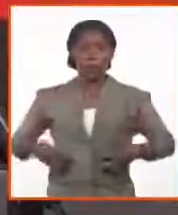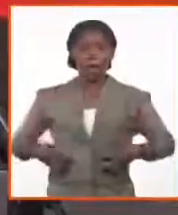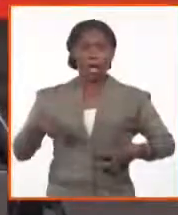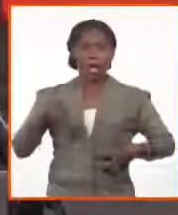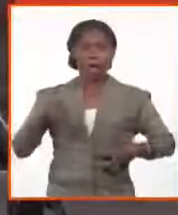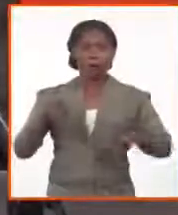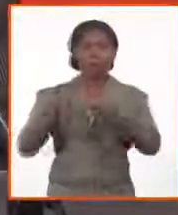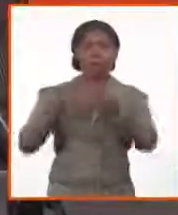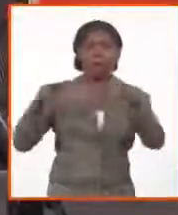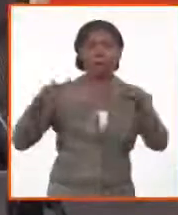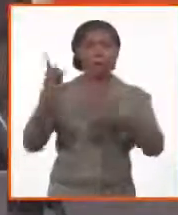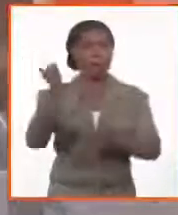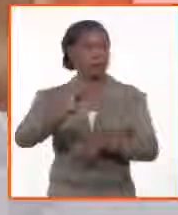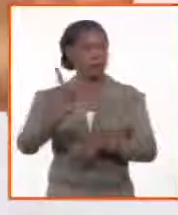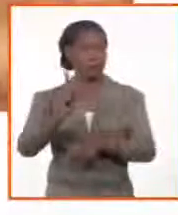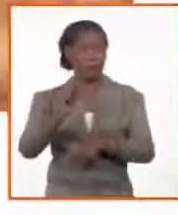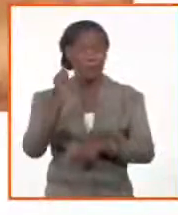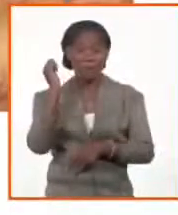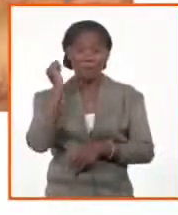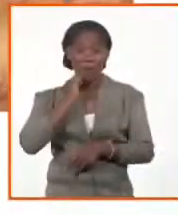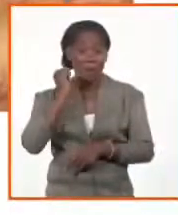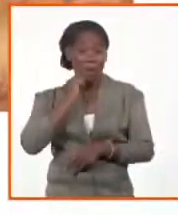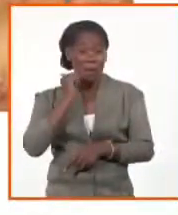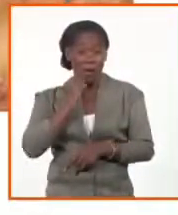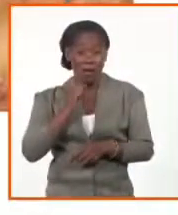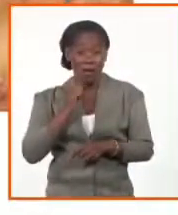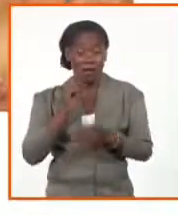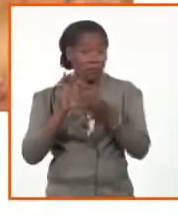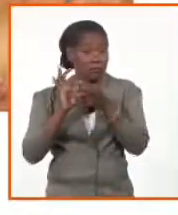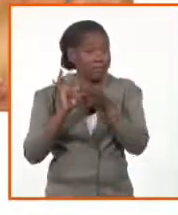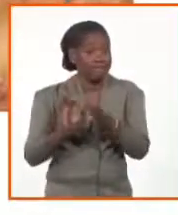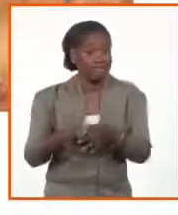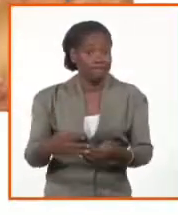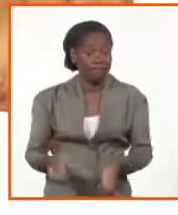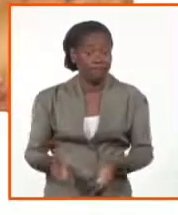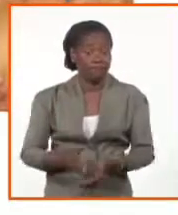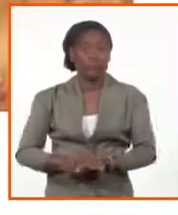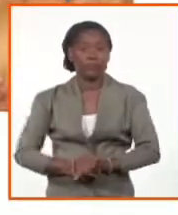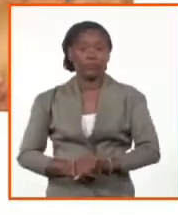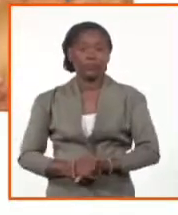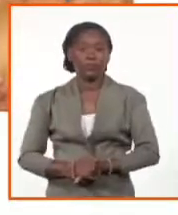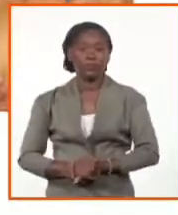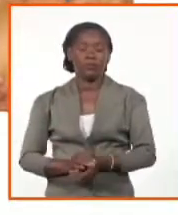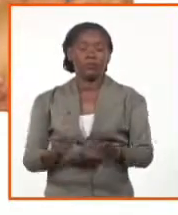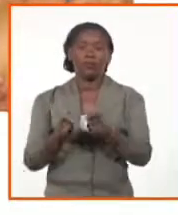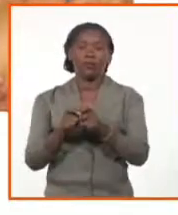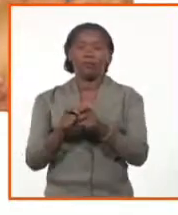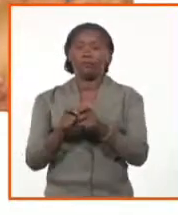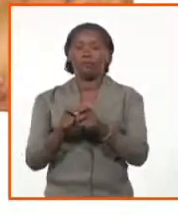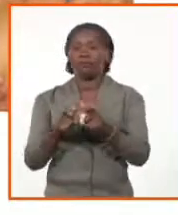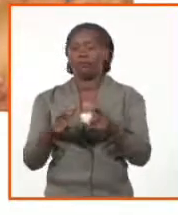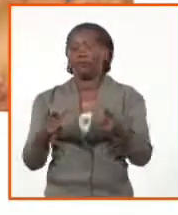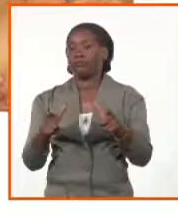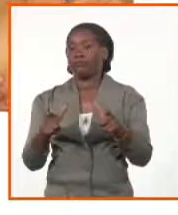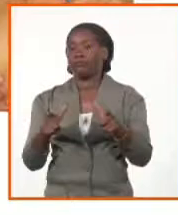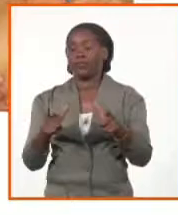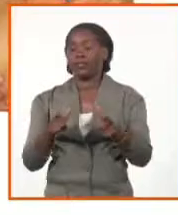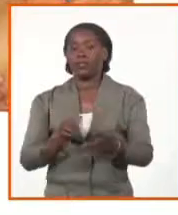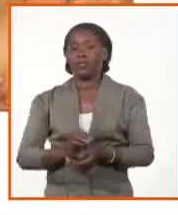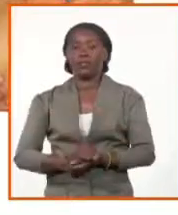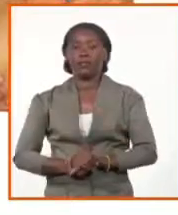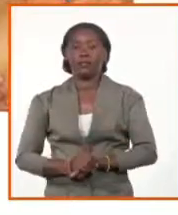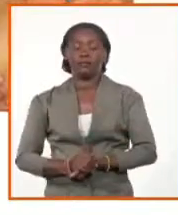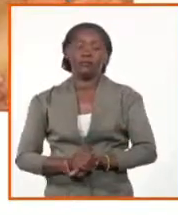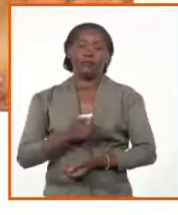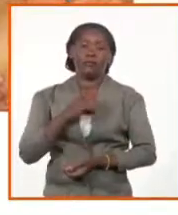pero si es frecuente sigue es frecuente que aumenten las transaminasas no